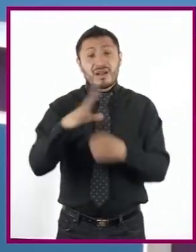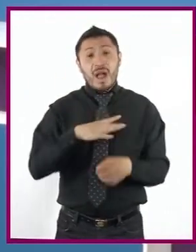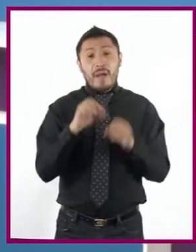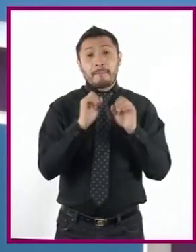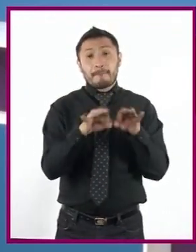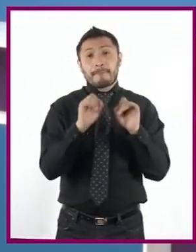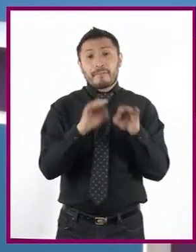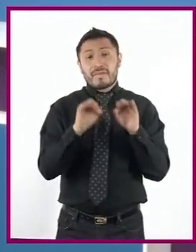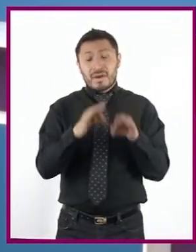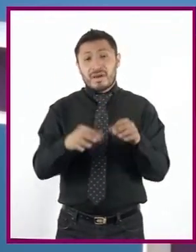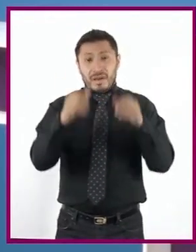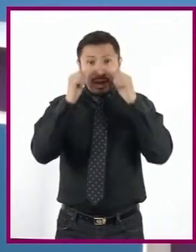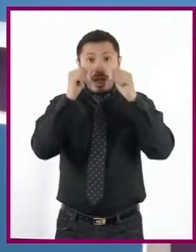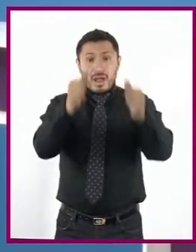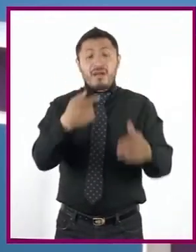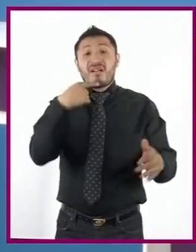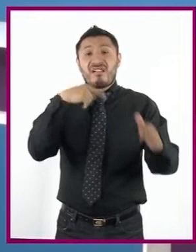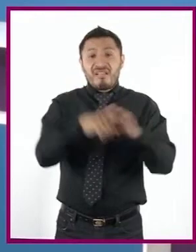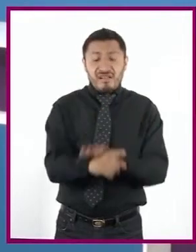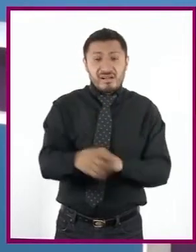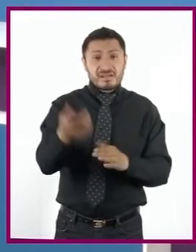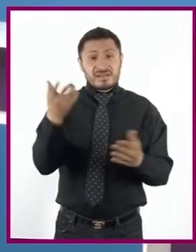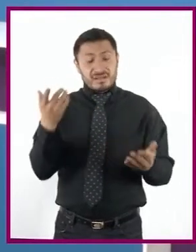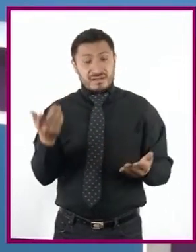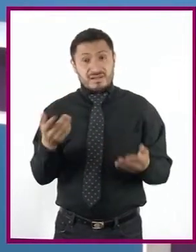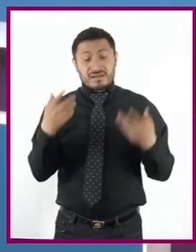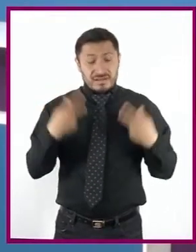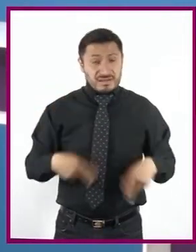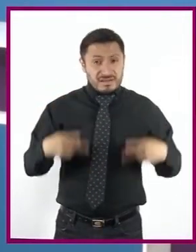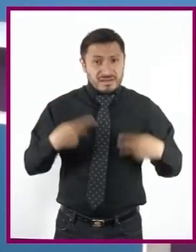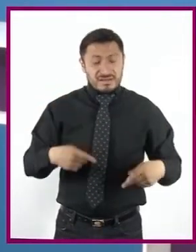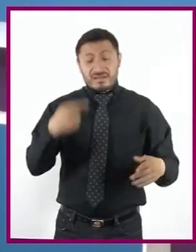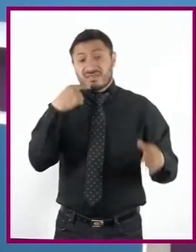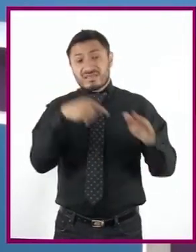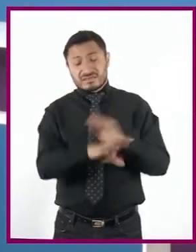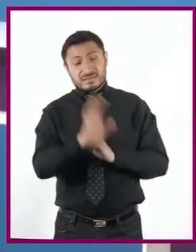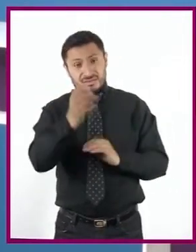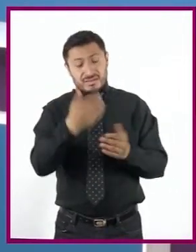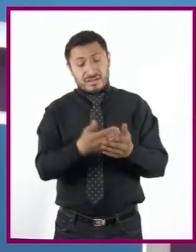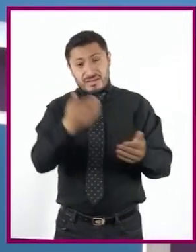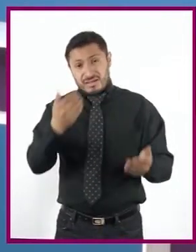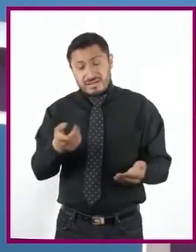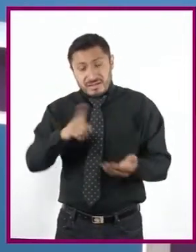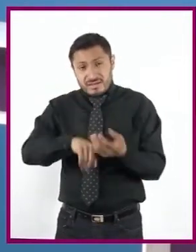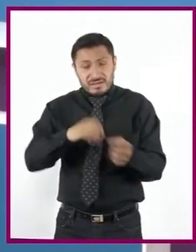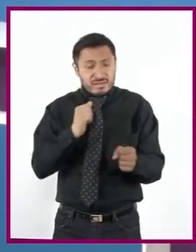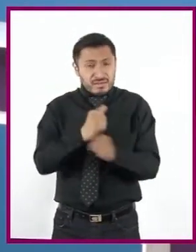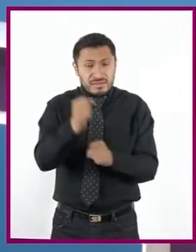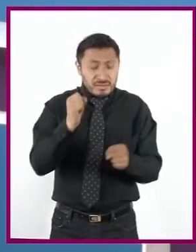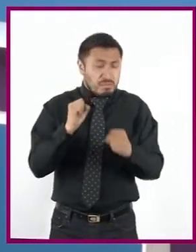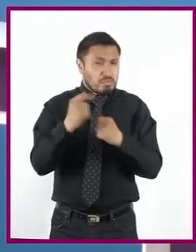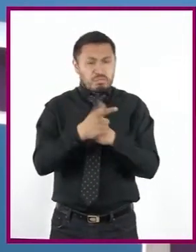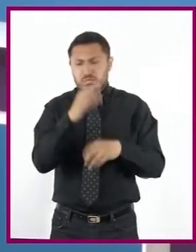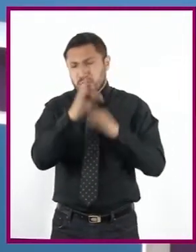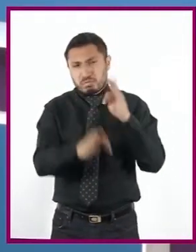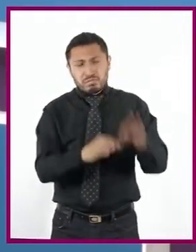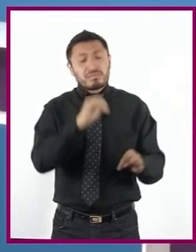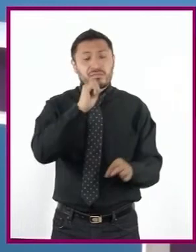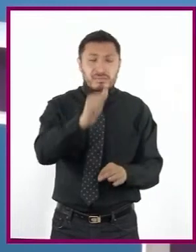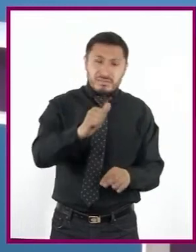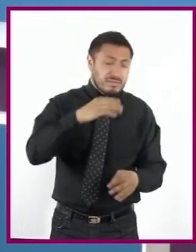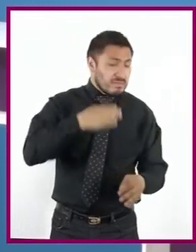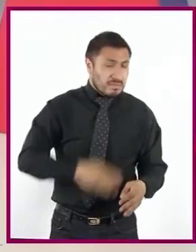oficinas que atienden las quejas y denuncias ciudadanas cuando han tenido lugar un trato injusto por parte